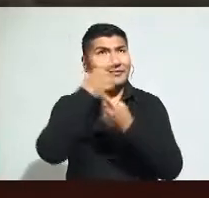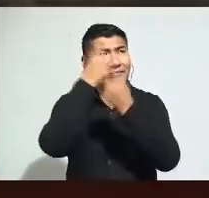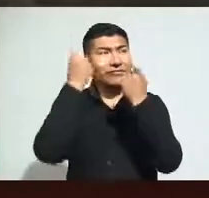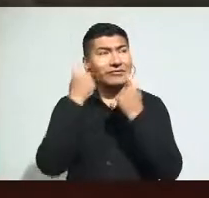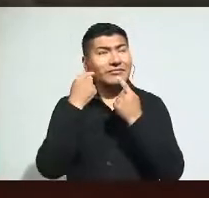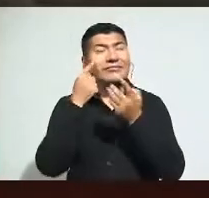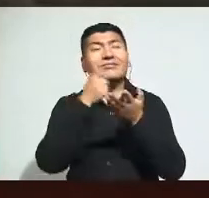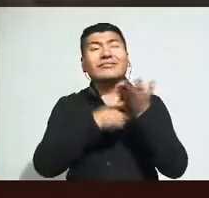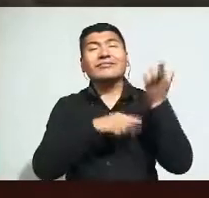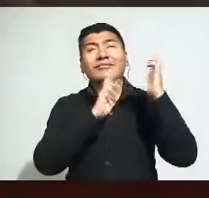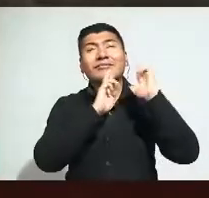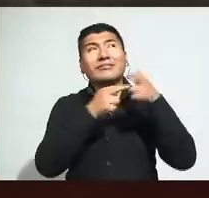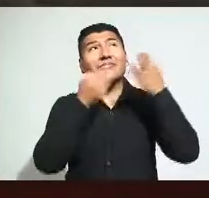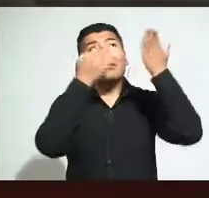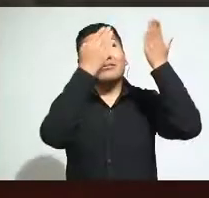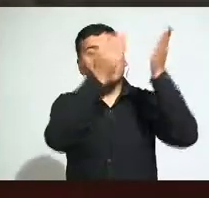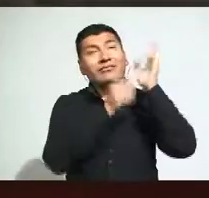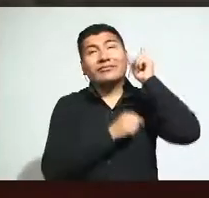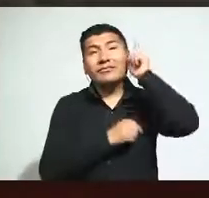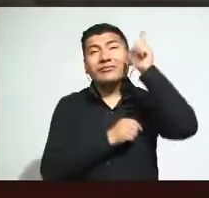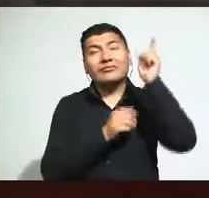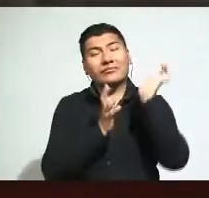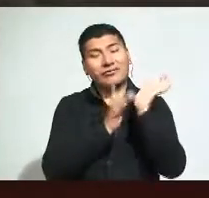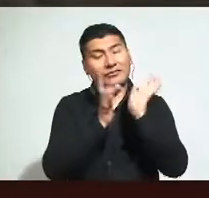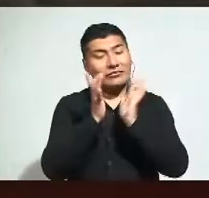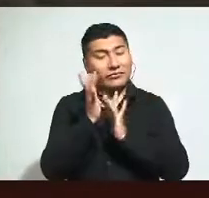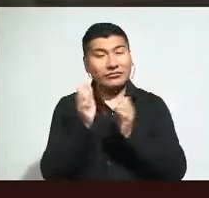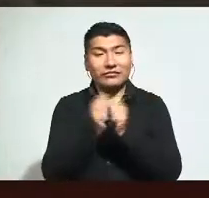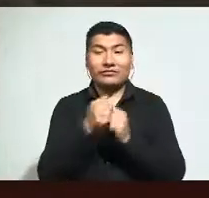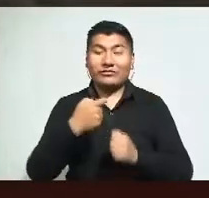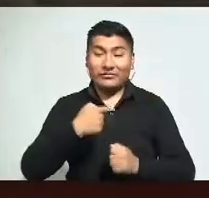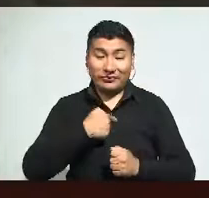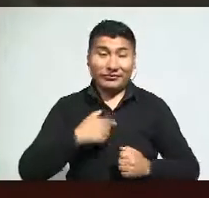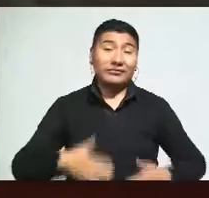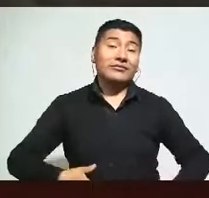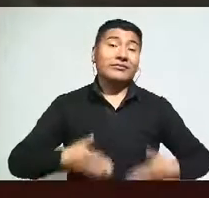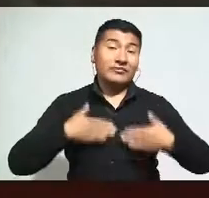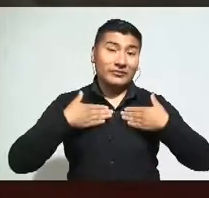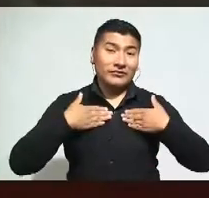qué respuesta doy a jesús con mi vida